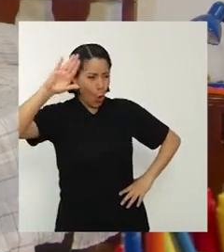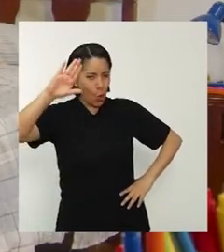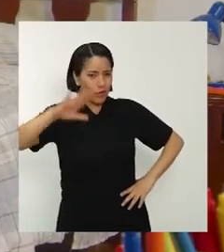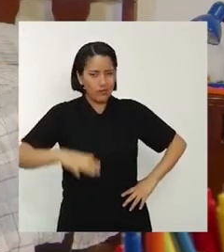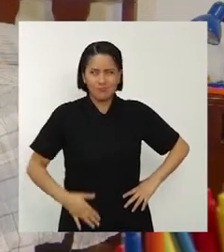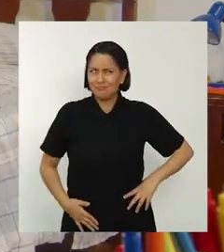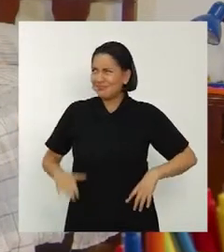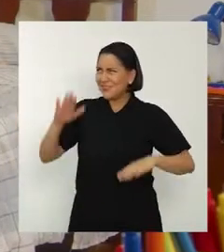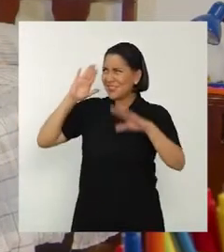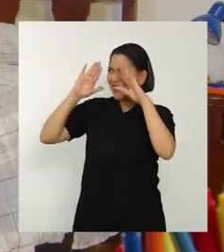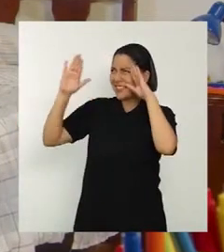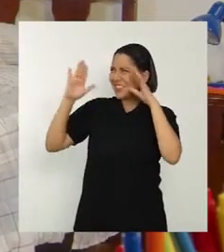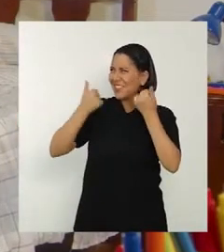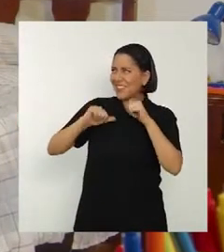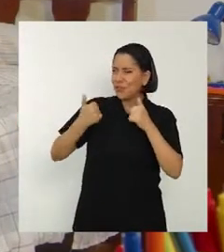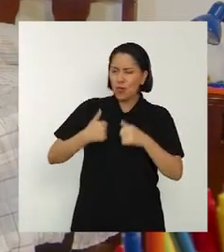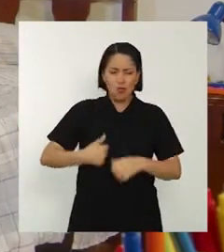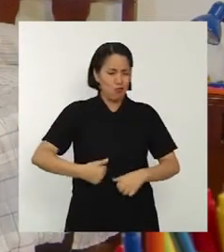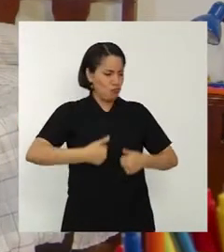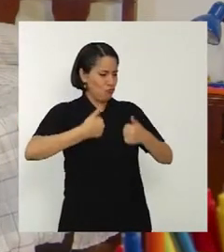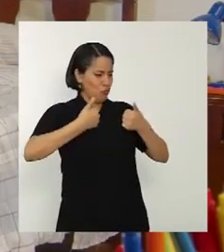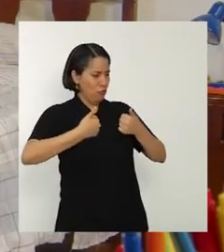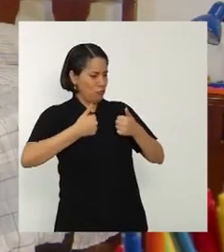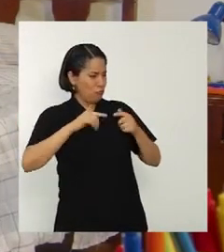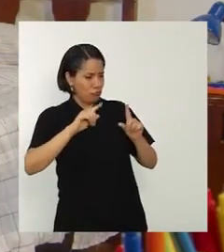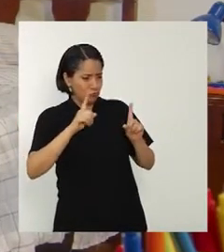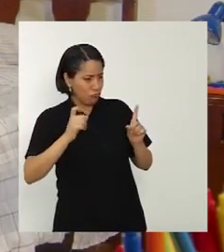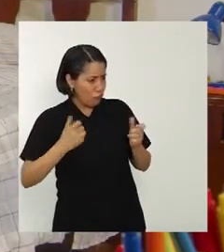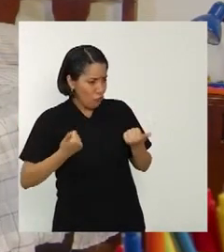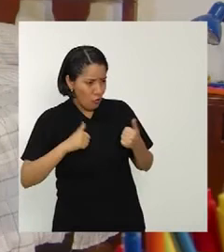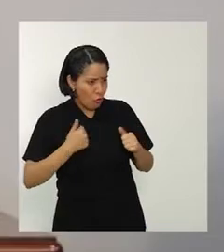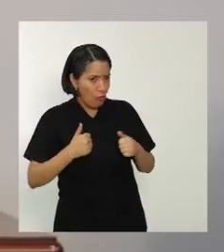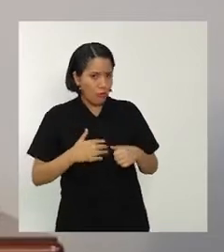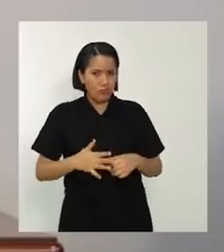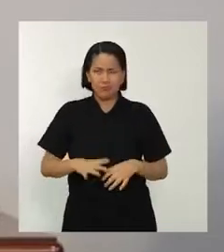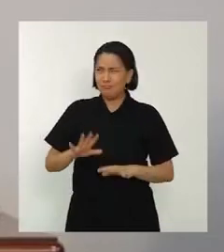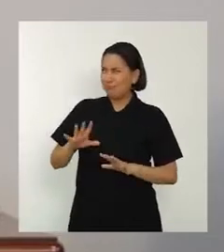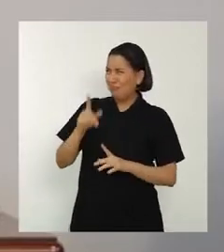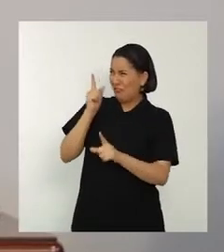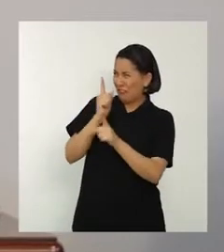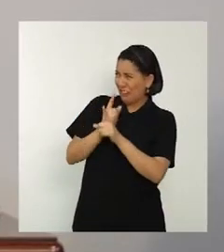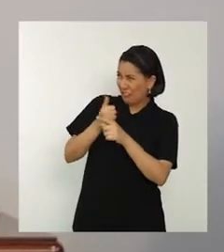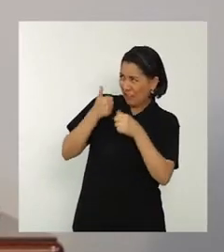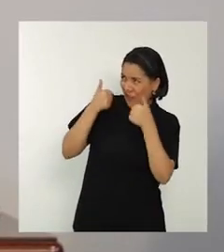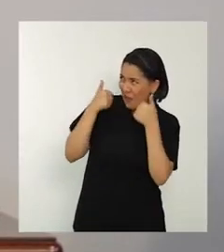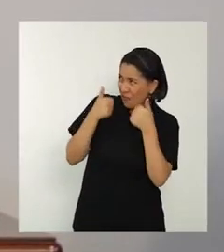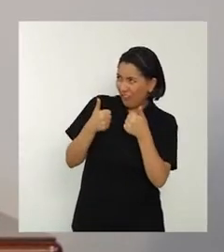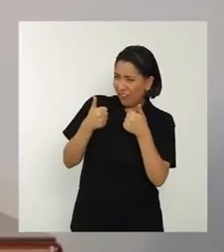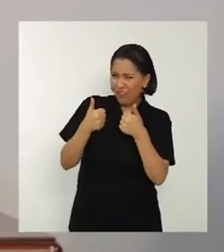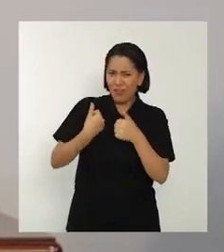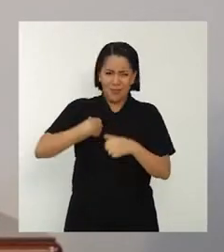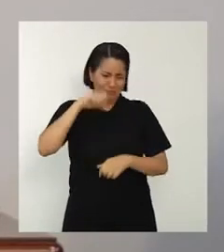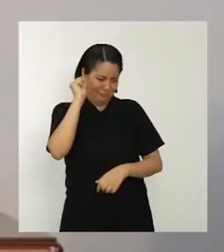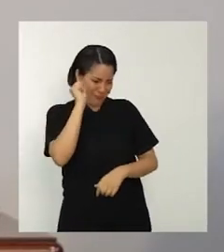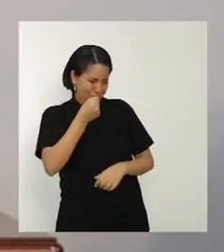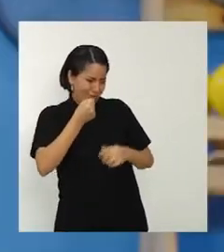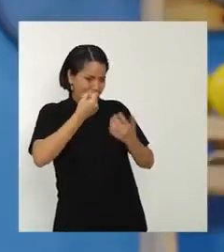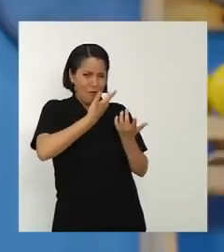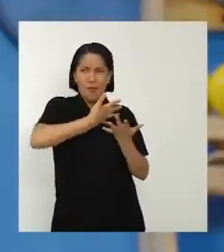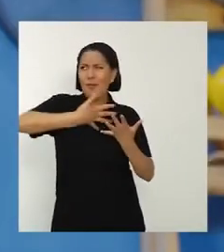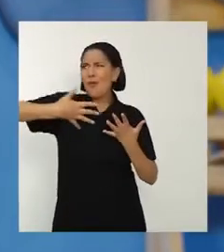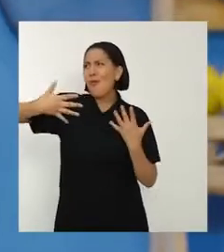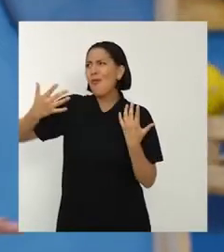Hola, Ray. Hola, Fabi, ¿cómo estás? Muy bien. ¿Y tú? Muy bien, pero ¿segura que tú también lo estás?